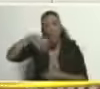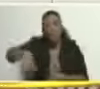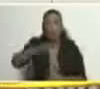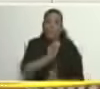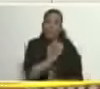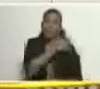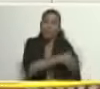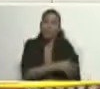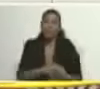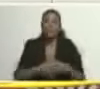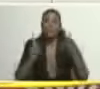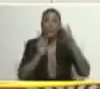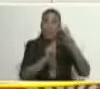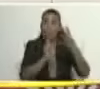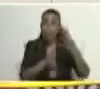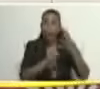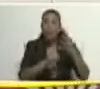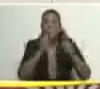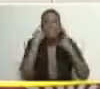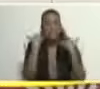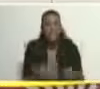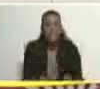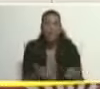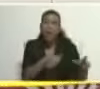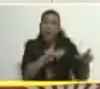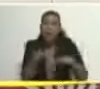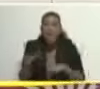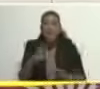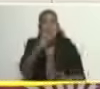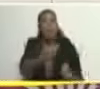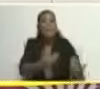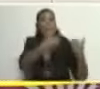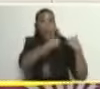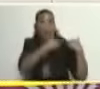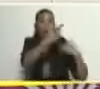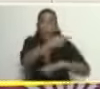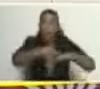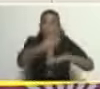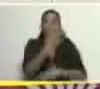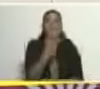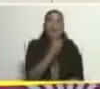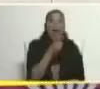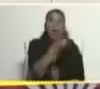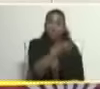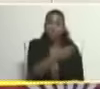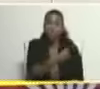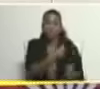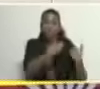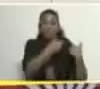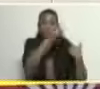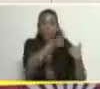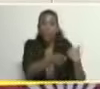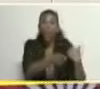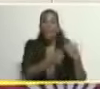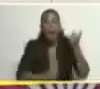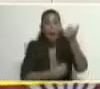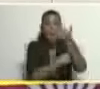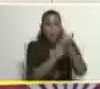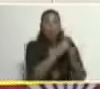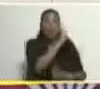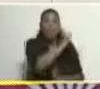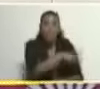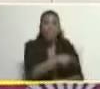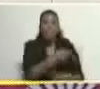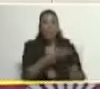palestino. 4. Instamos que se determinen las responsabilidades del gobierno de Israel y los que lo apoyan en